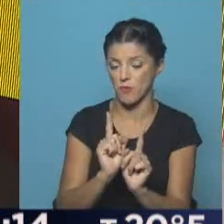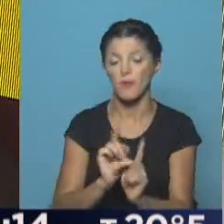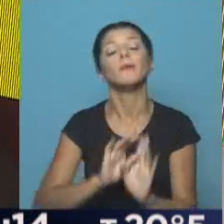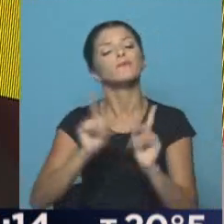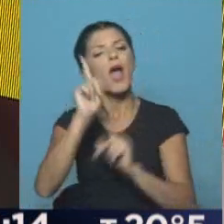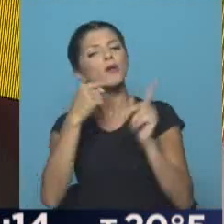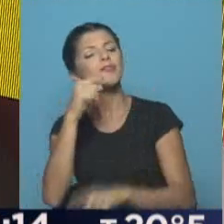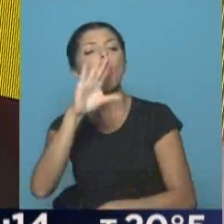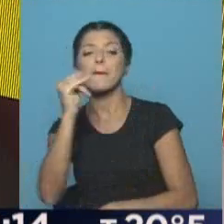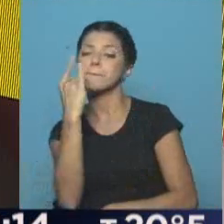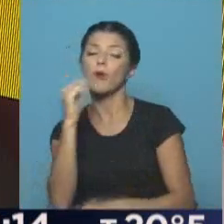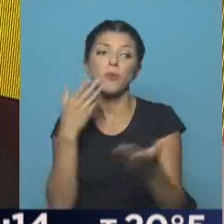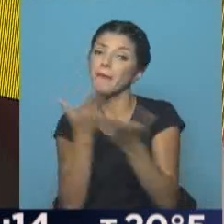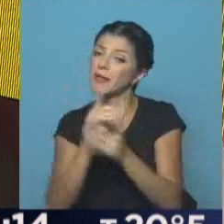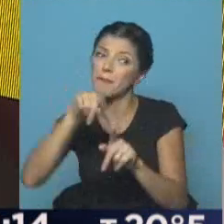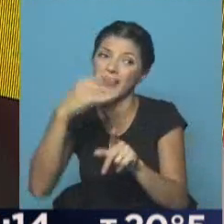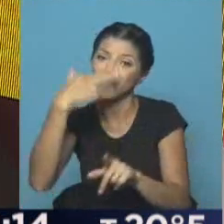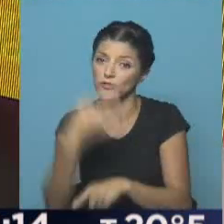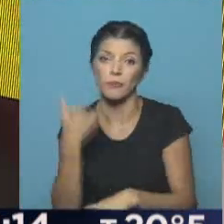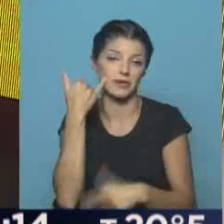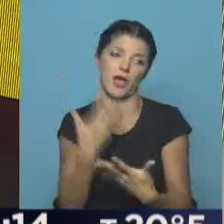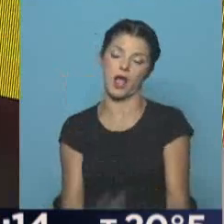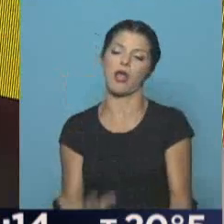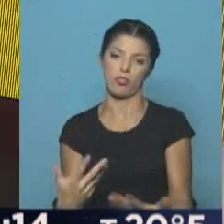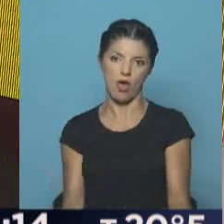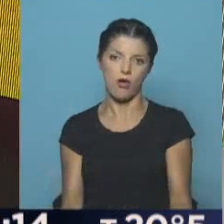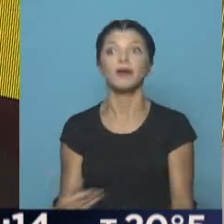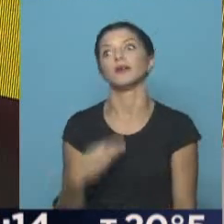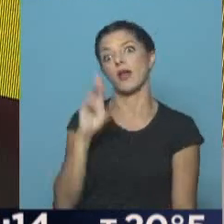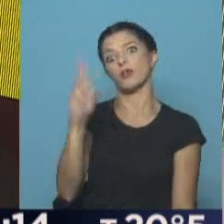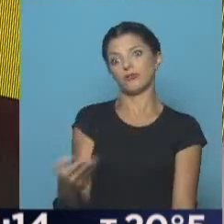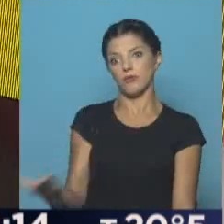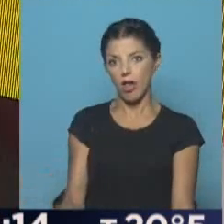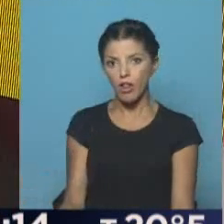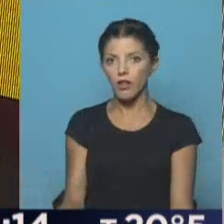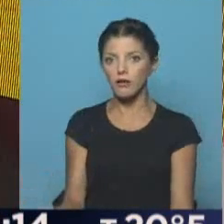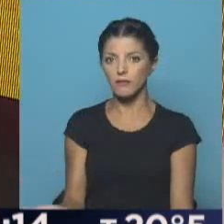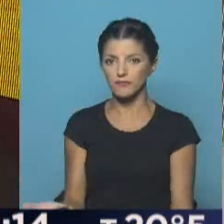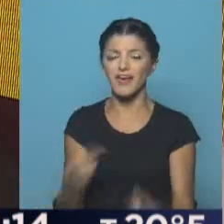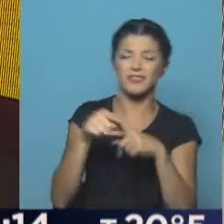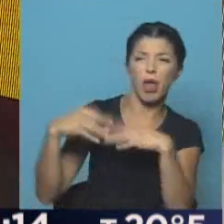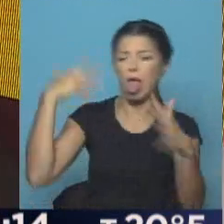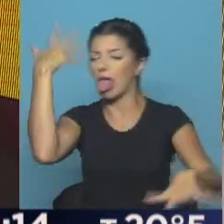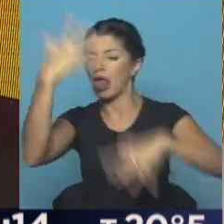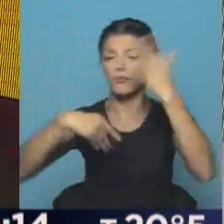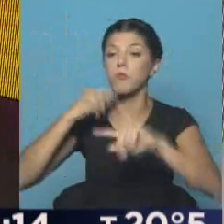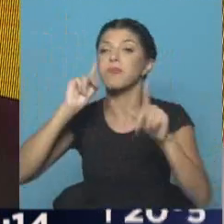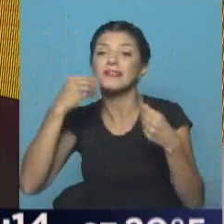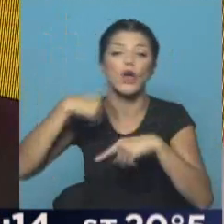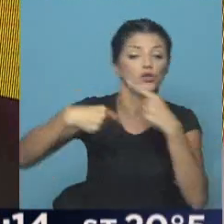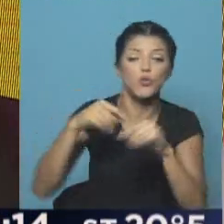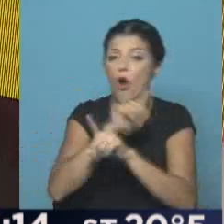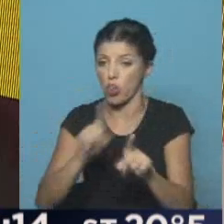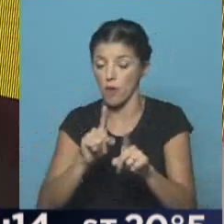pedir alguna definición, porque está cansado, y vaya si tiene razón en eso, de este manoseo y de esta indefinición. Le van